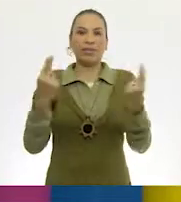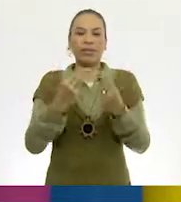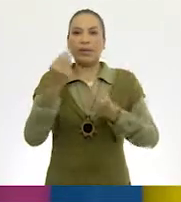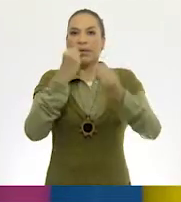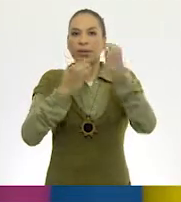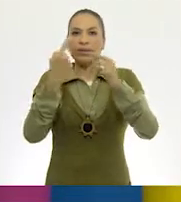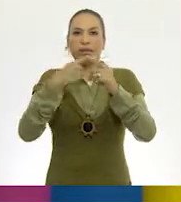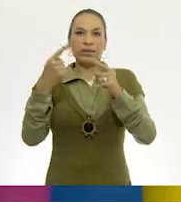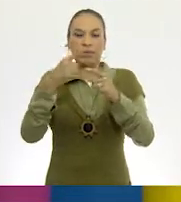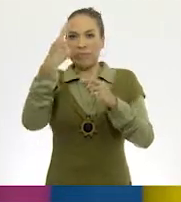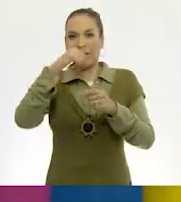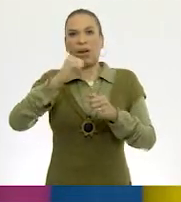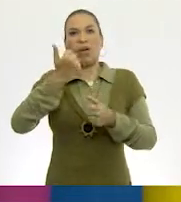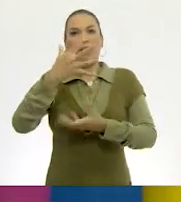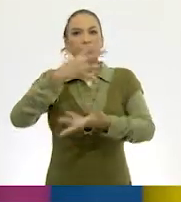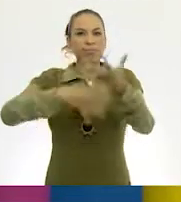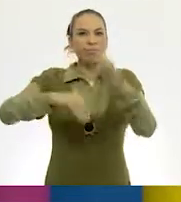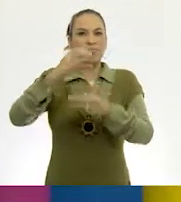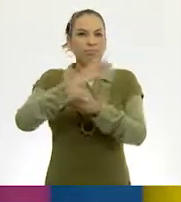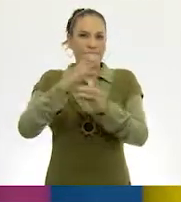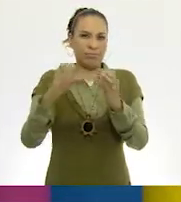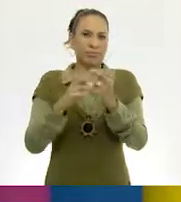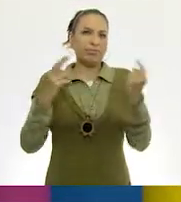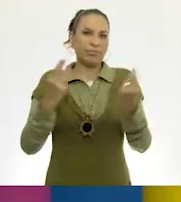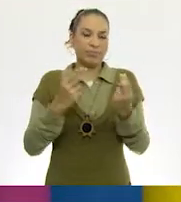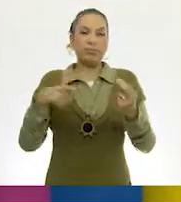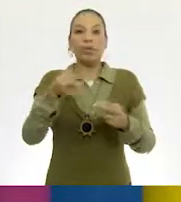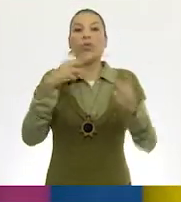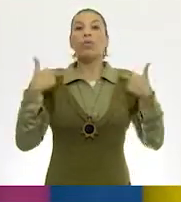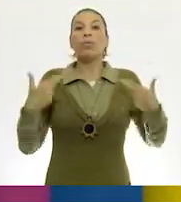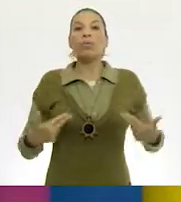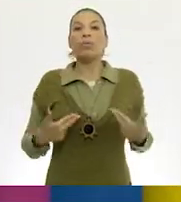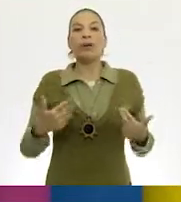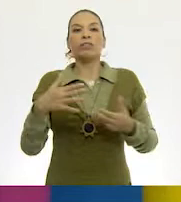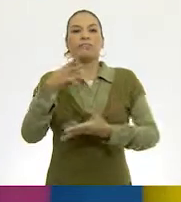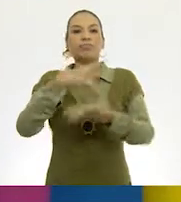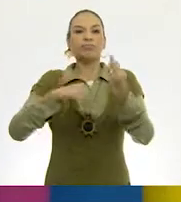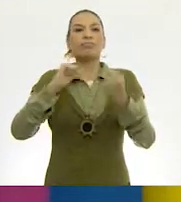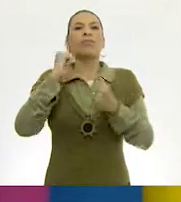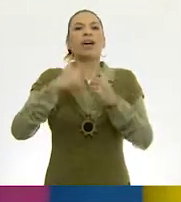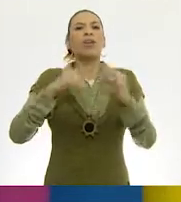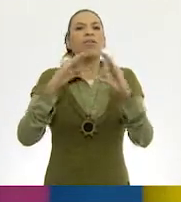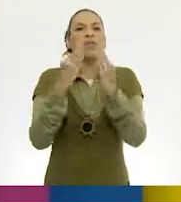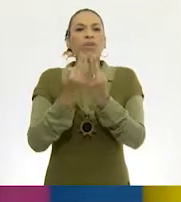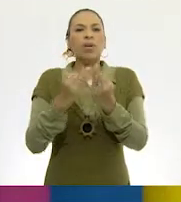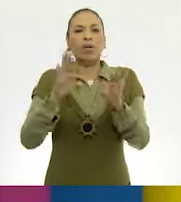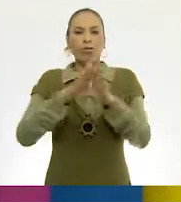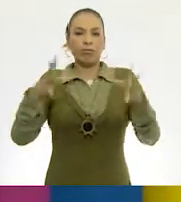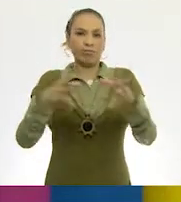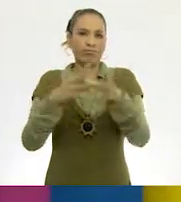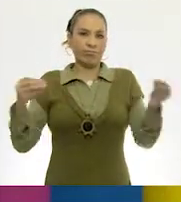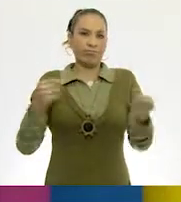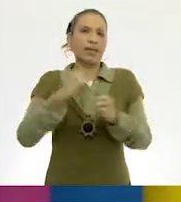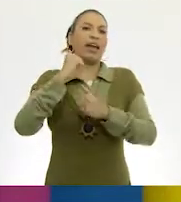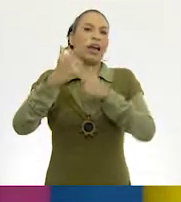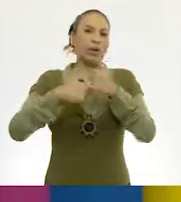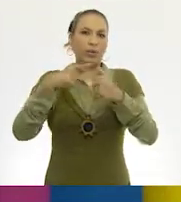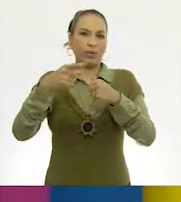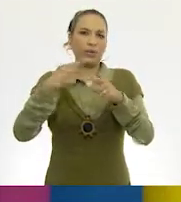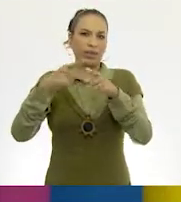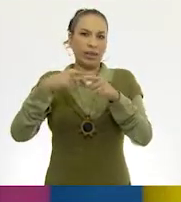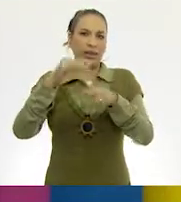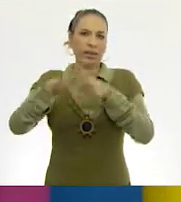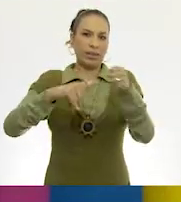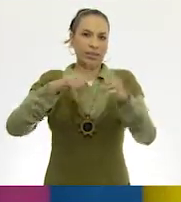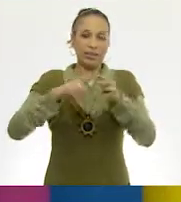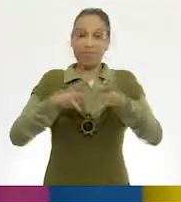alimentación y para obtener otros recursos, ¿los seres humanos contribuyeron de alguna manera con la extinción de algunas de estas especies de